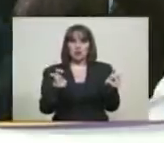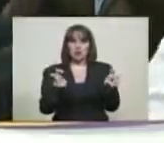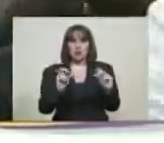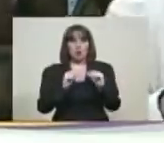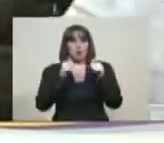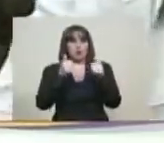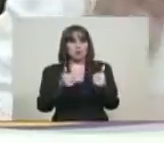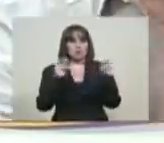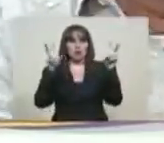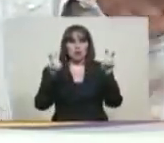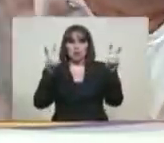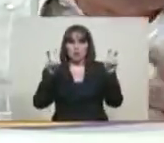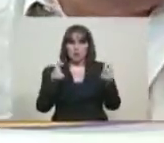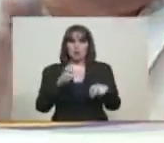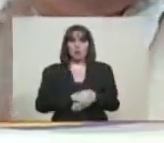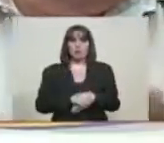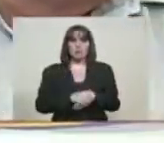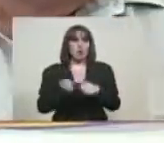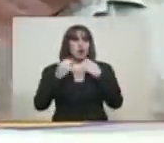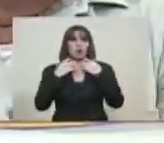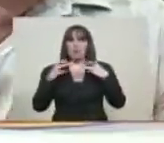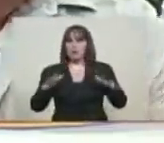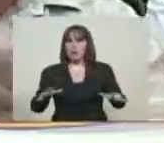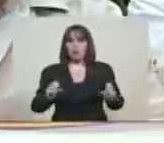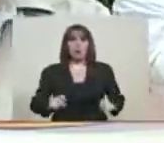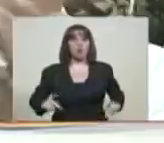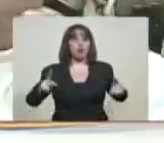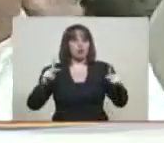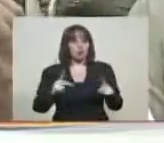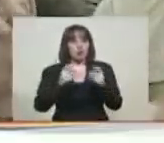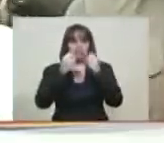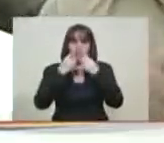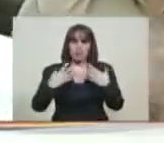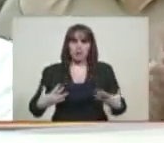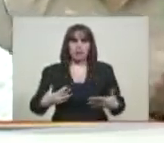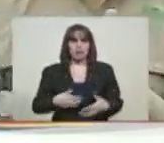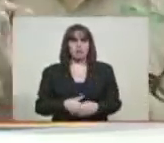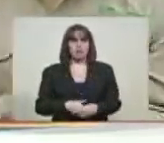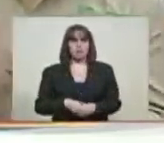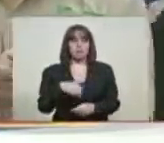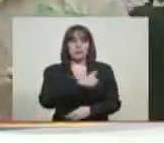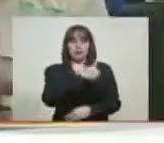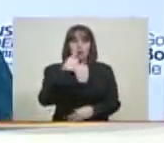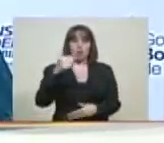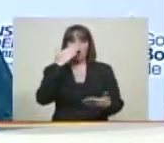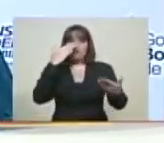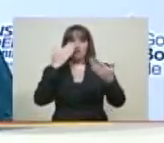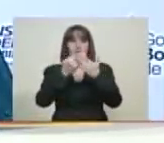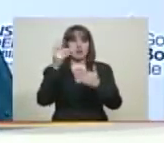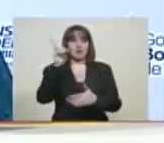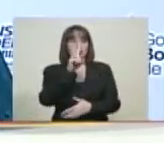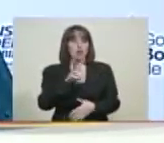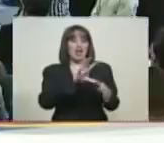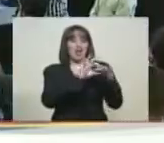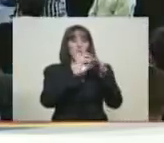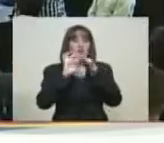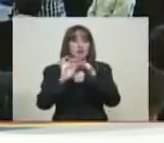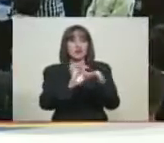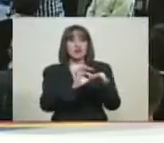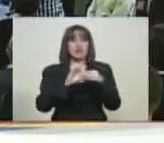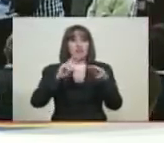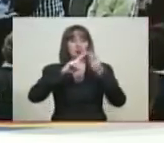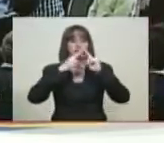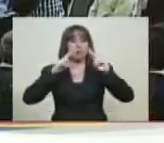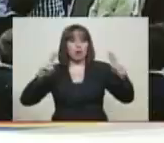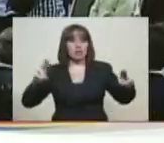para nuestro país no perdamos esta oportunidad hermosa llamó al pueblo de venezuela a unirse por la